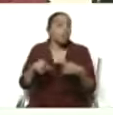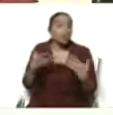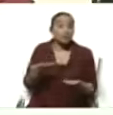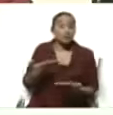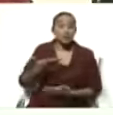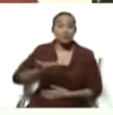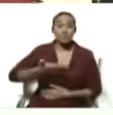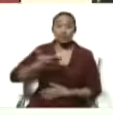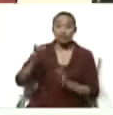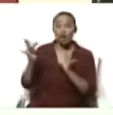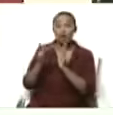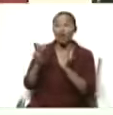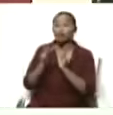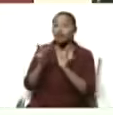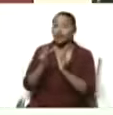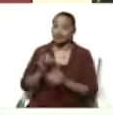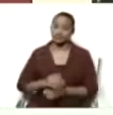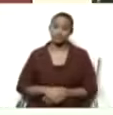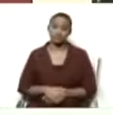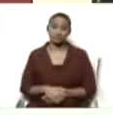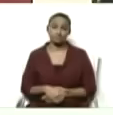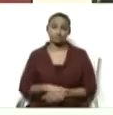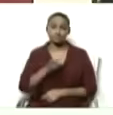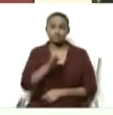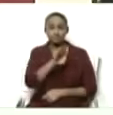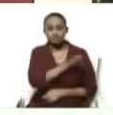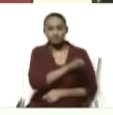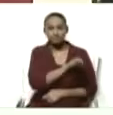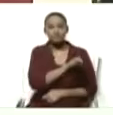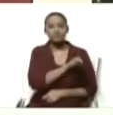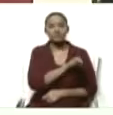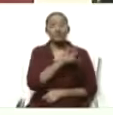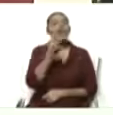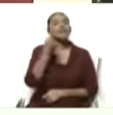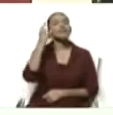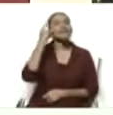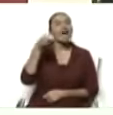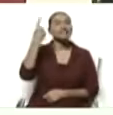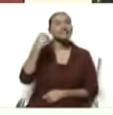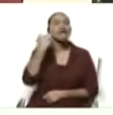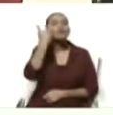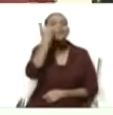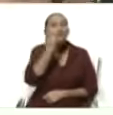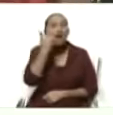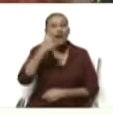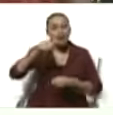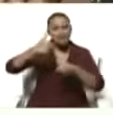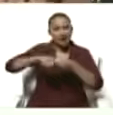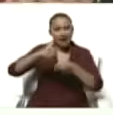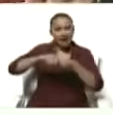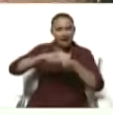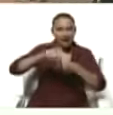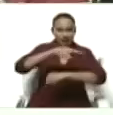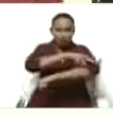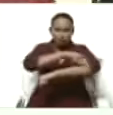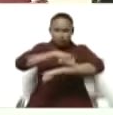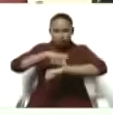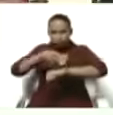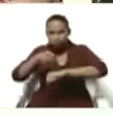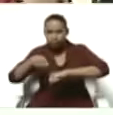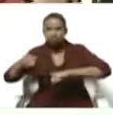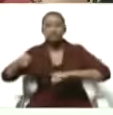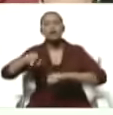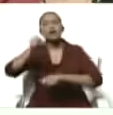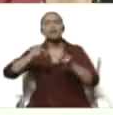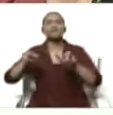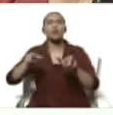ayer hubo jornadas extraordinarias allá en la guajira había un señor tocando la puerta y abrieron el portón para que no se salieran los